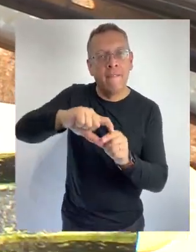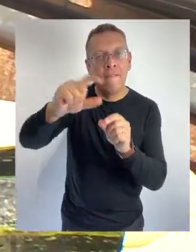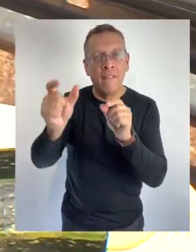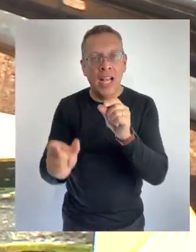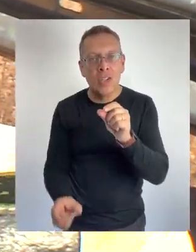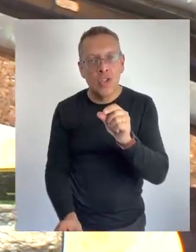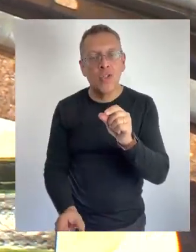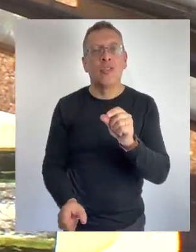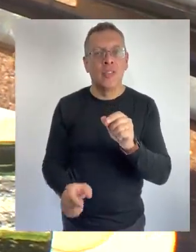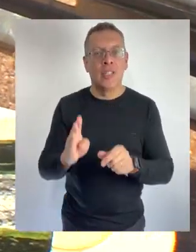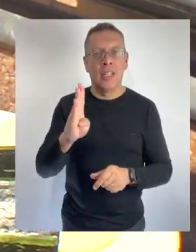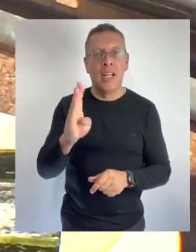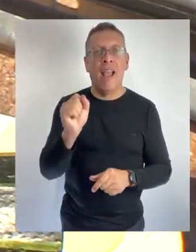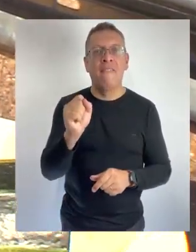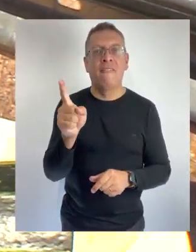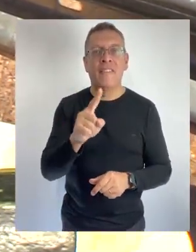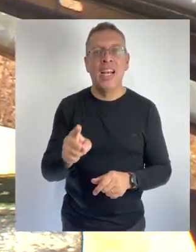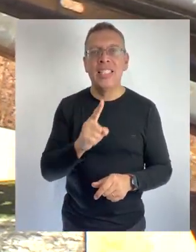bastón. Eso.